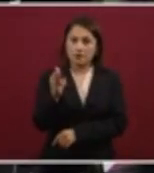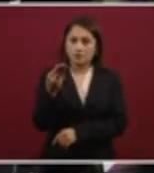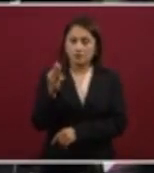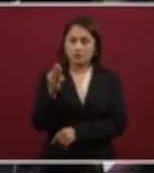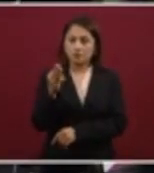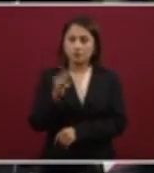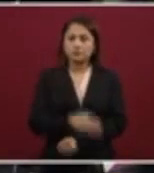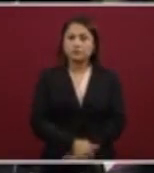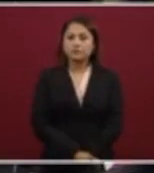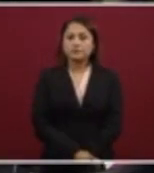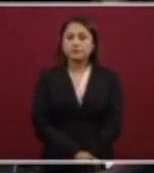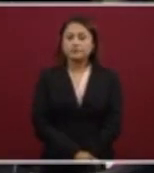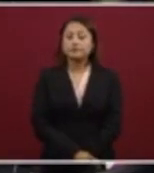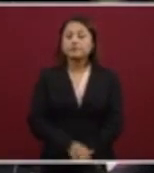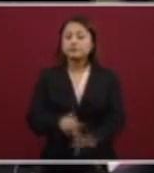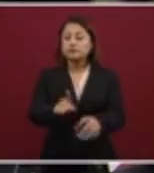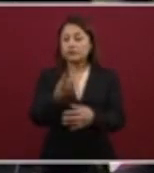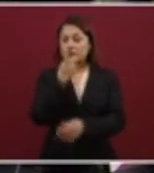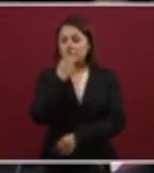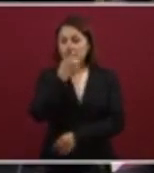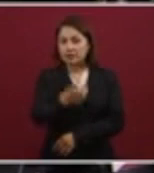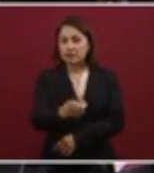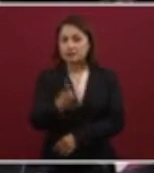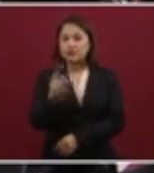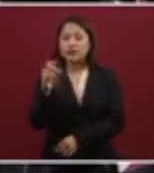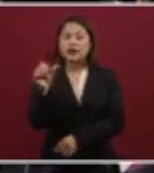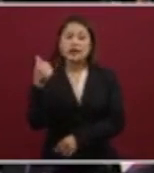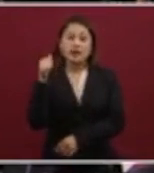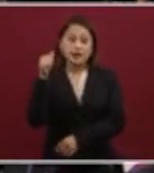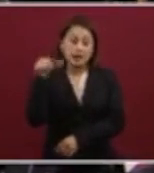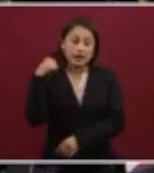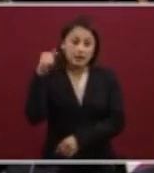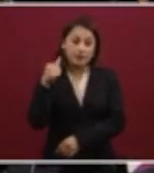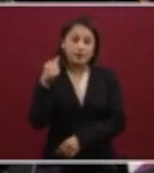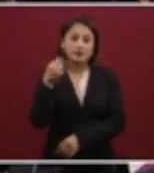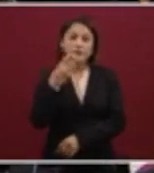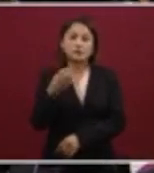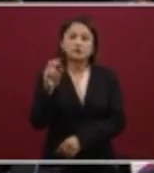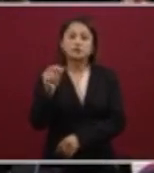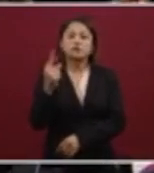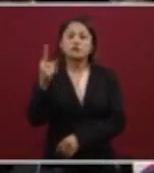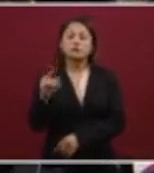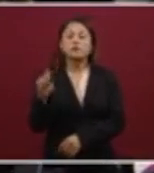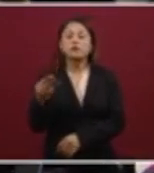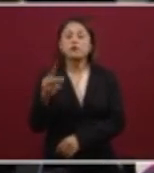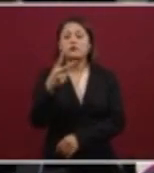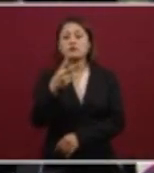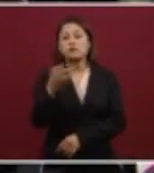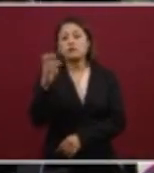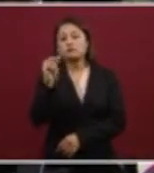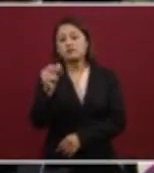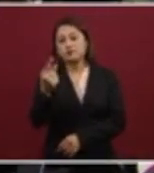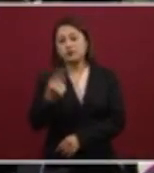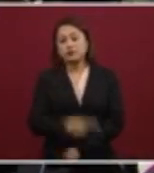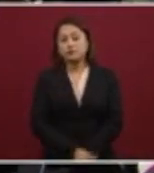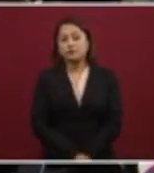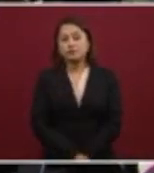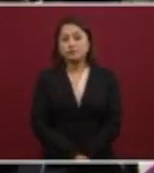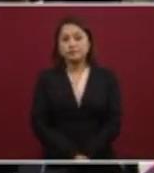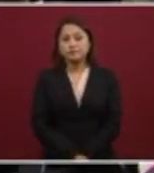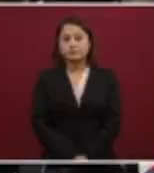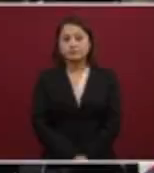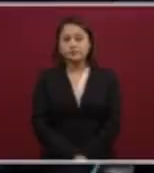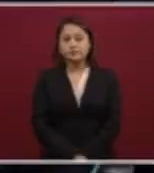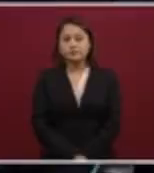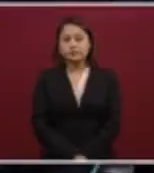Sí, está hablando en abril son 281,000, en mayo 481. Ah, ahí está, miren. ¿Cuántos fueron dados de alta en el IMSS